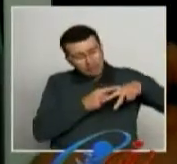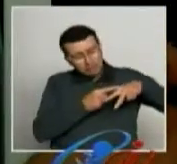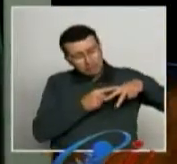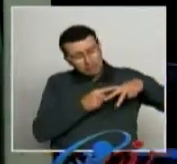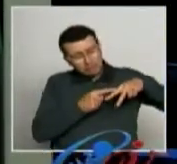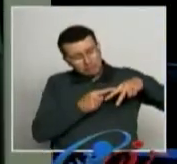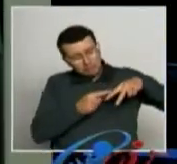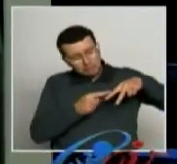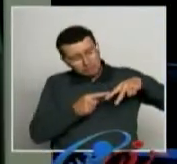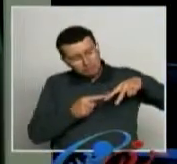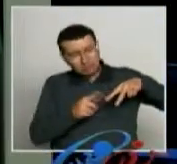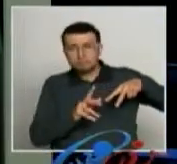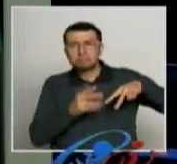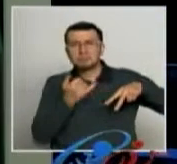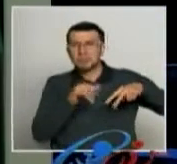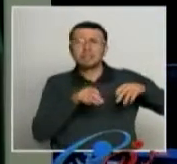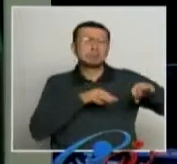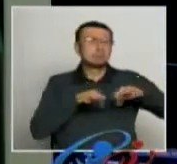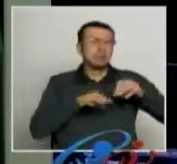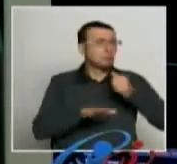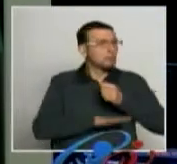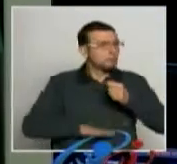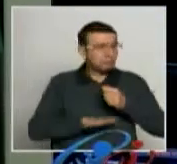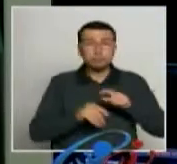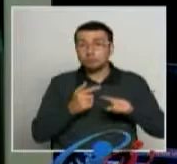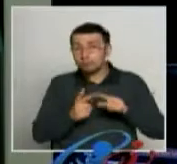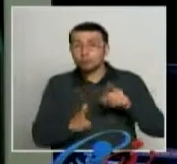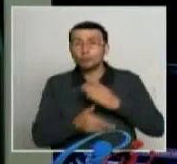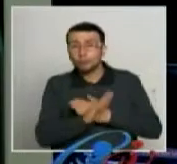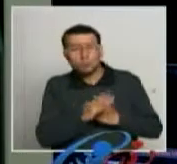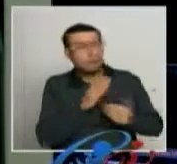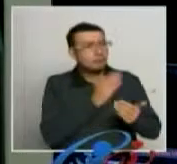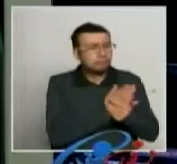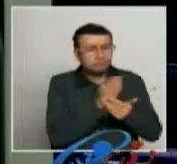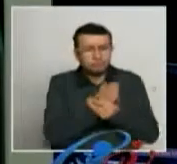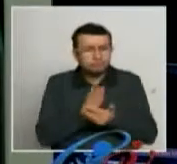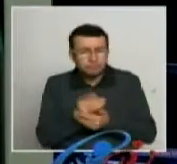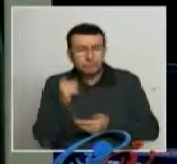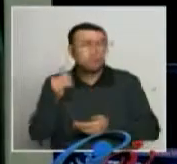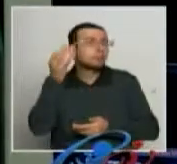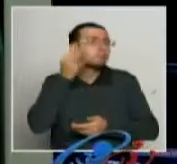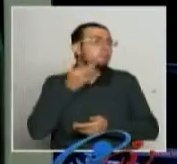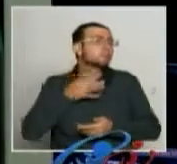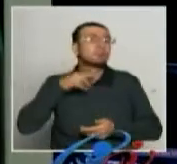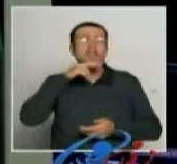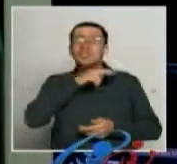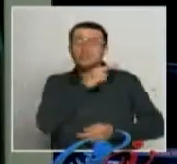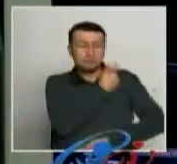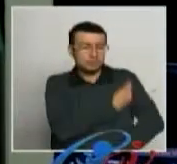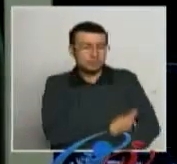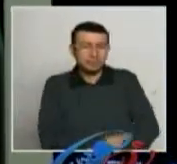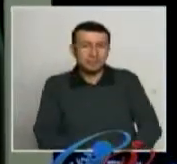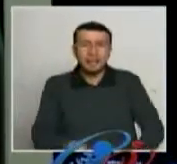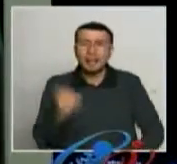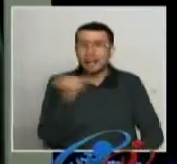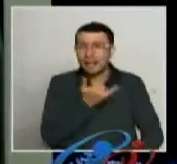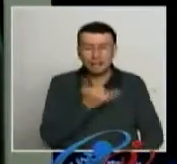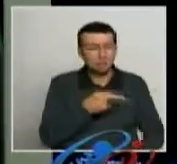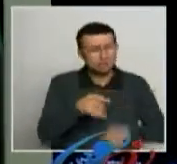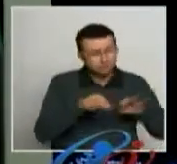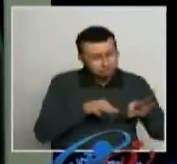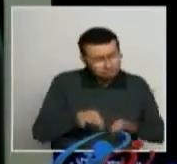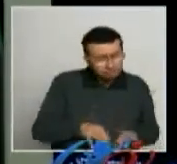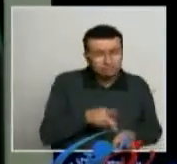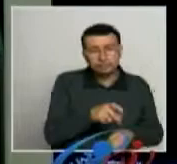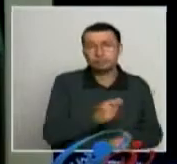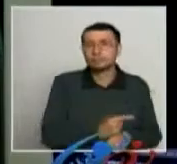explicamos lo básico acá y vamos a seguir entonces nuestro recorrido por las arterias y venas de este miembro inferior de